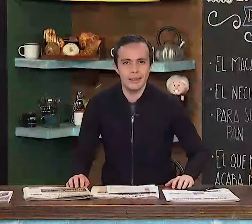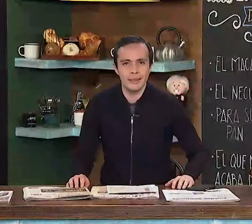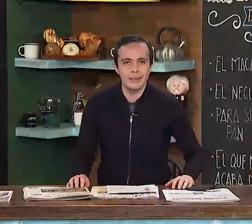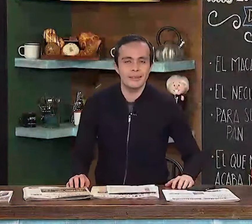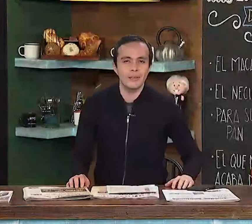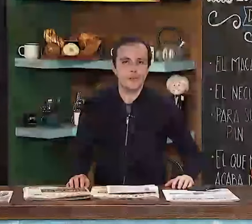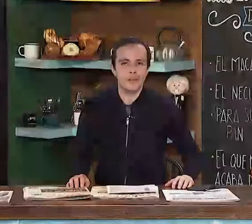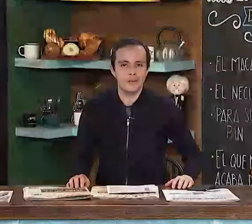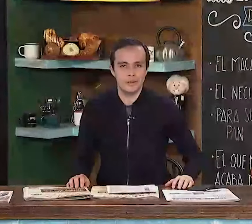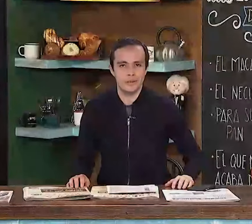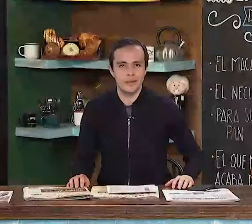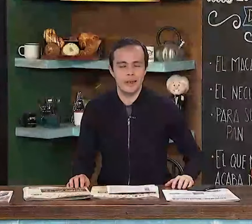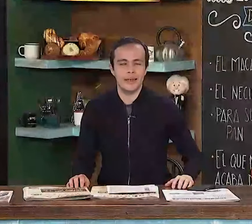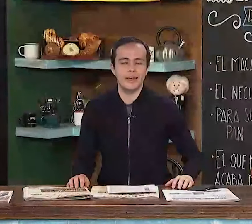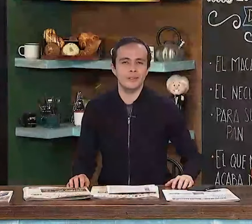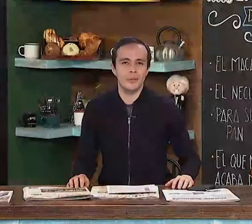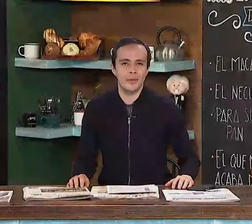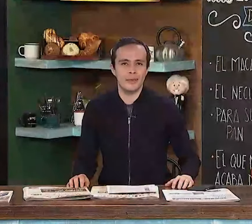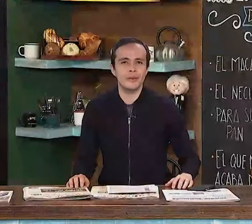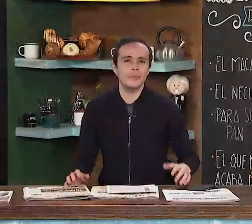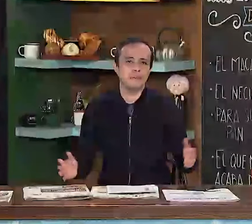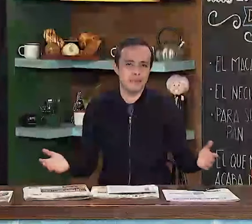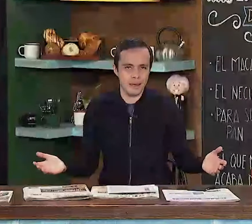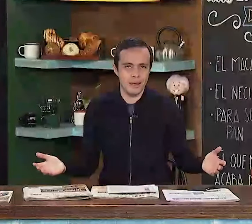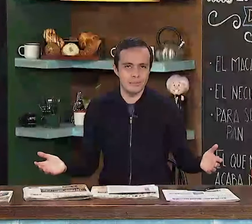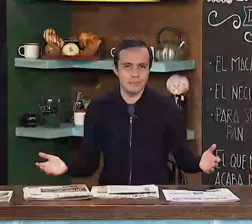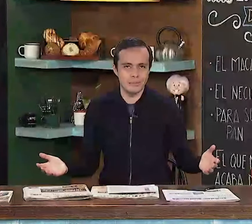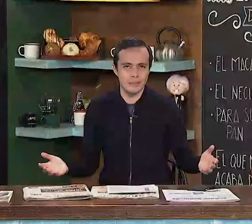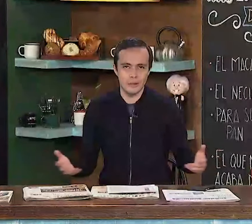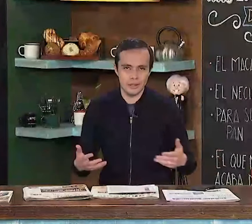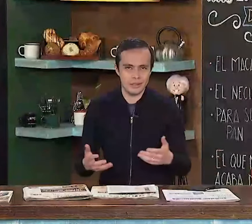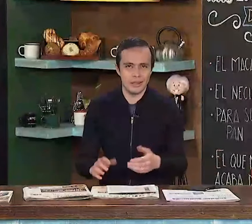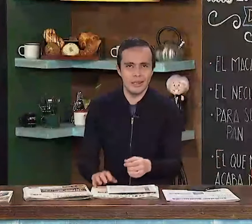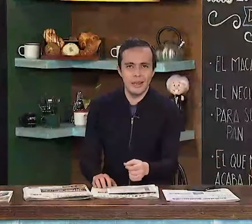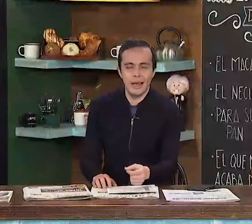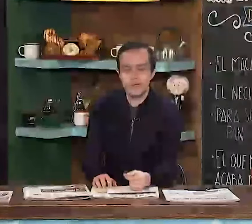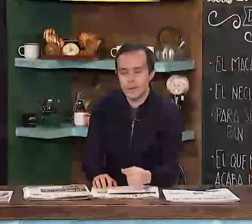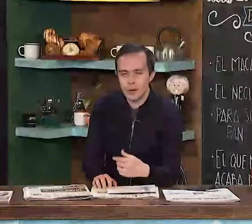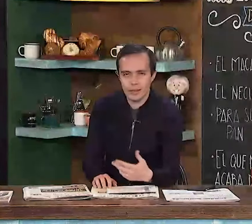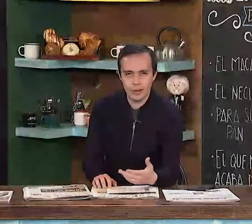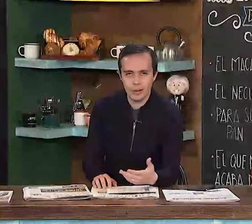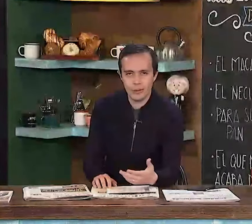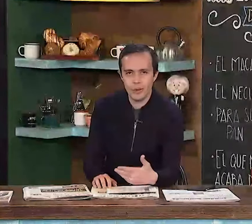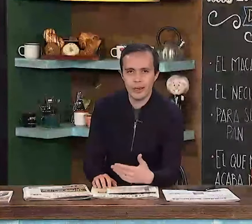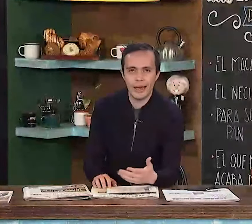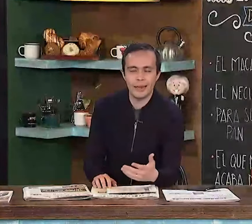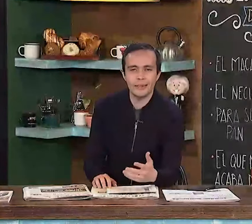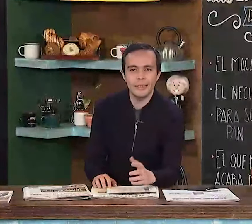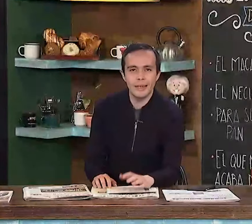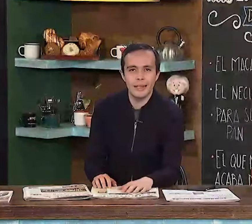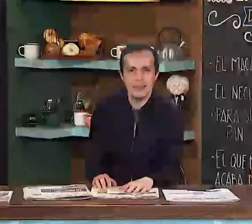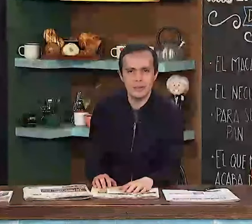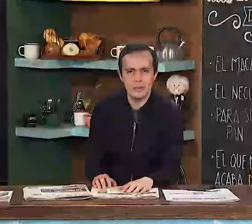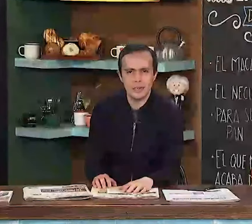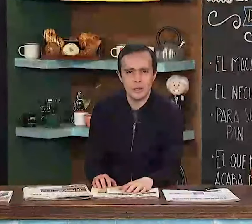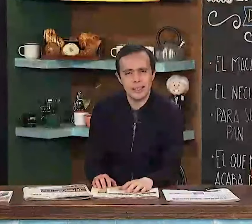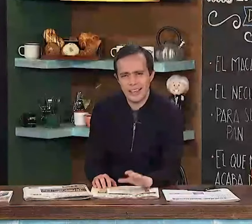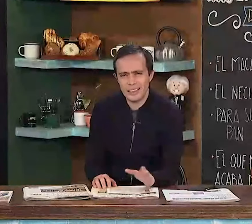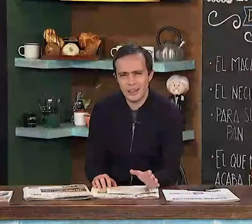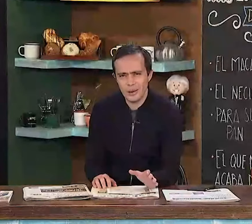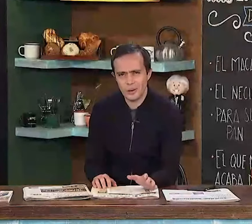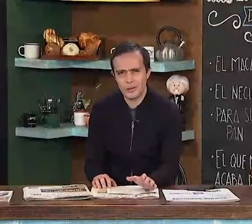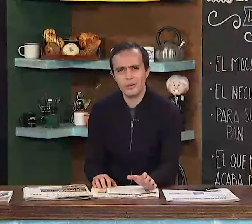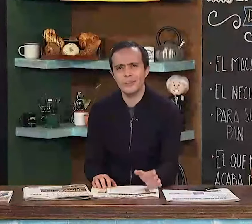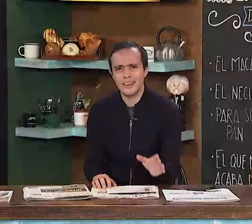embajada de Estados Unidos aquí en la Ciudad de México. ¿Qué pasaría? Entonces, hay una violación muy clara al derecho internacional